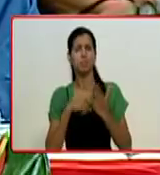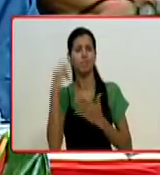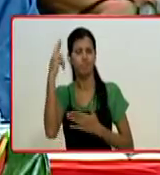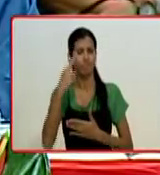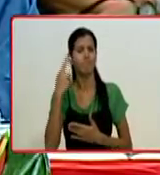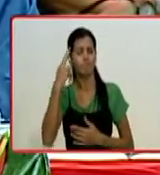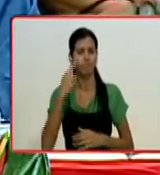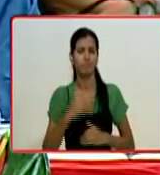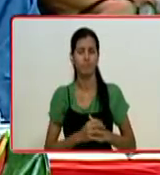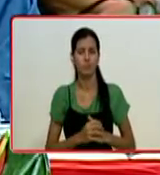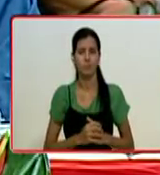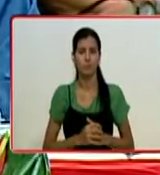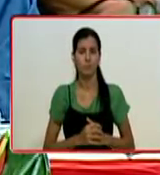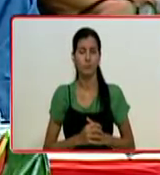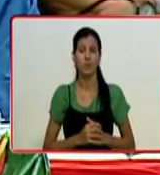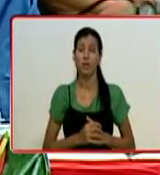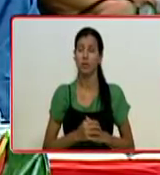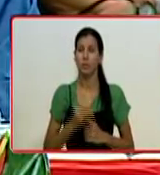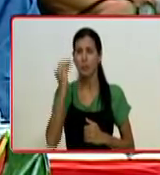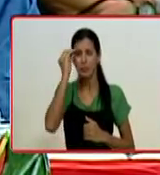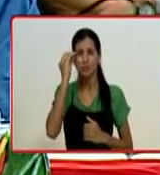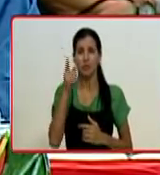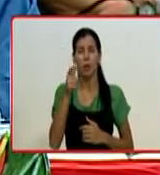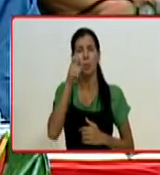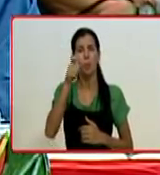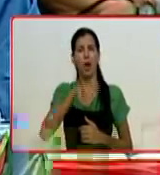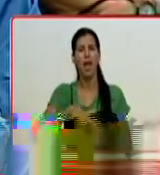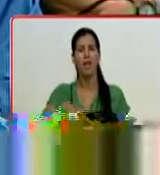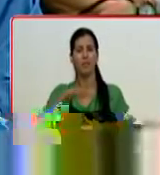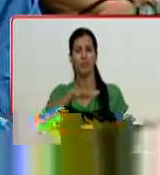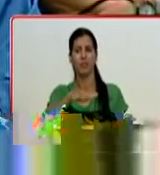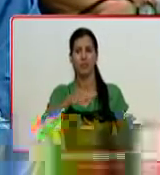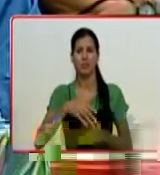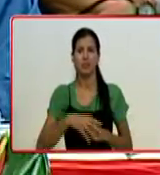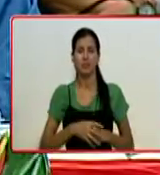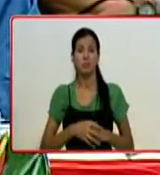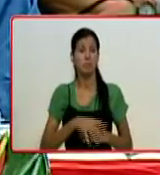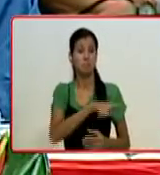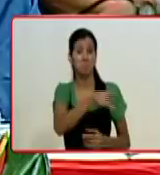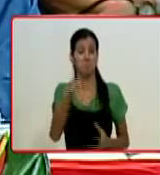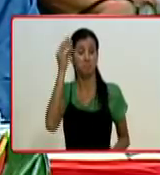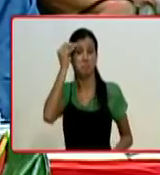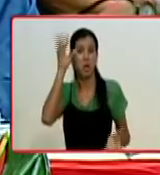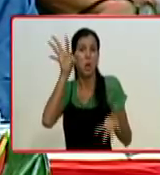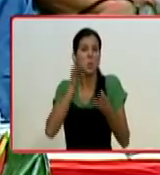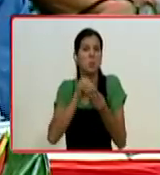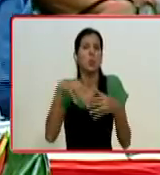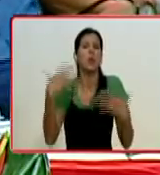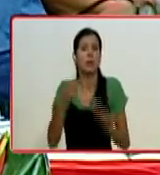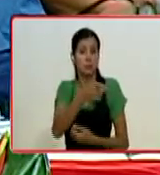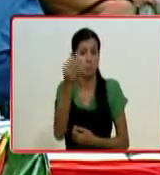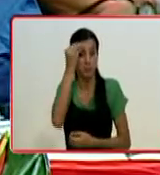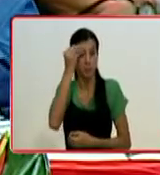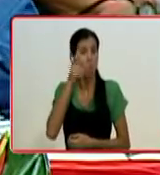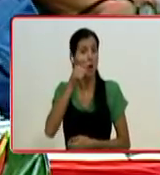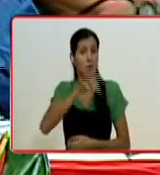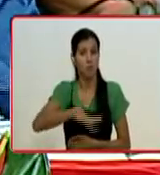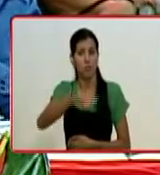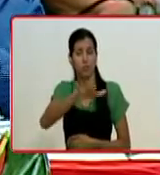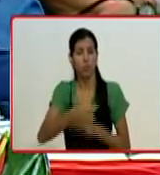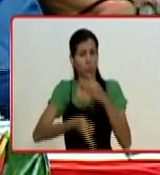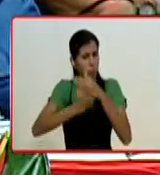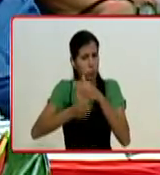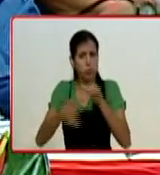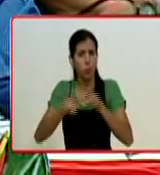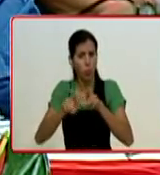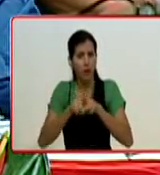reflexiones. Yo digo que nuestro pueblo saque sus propias conclusiones y sigamos, como